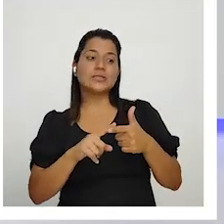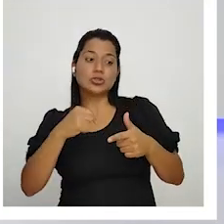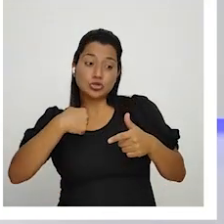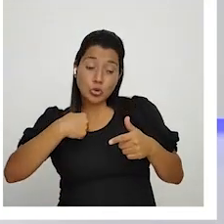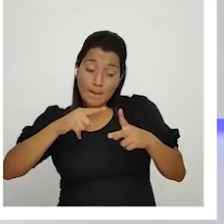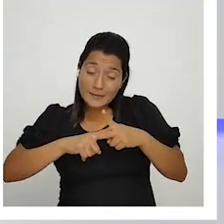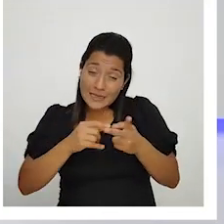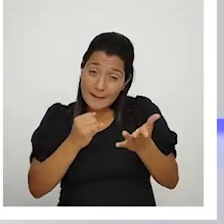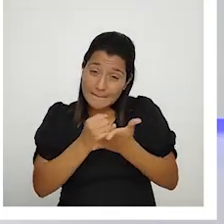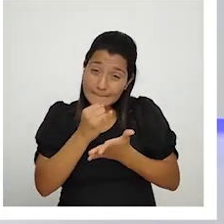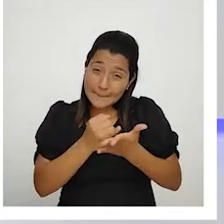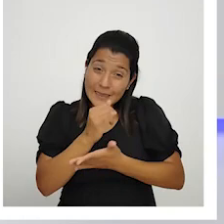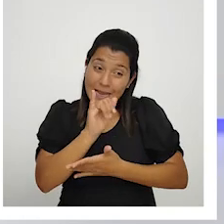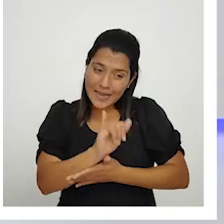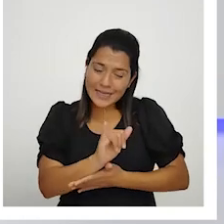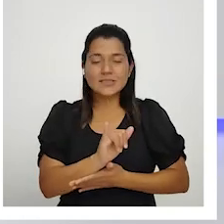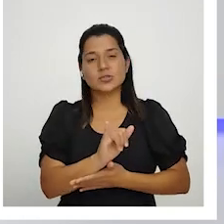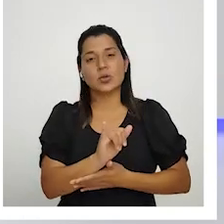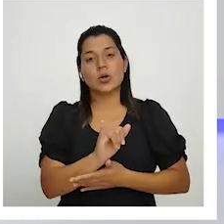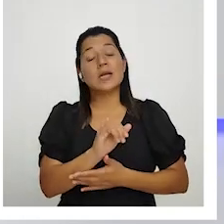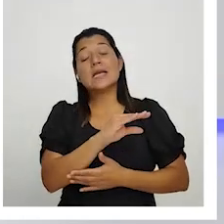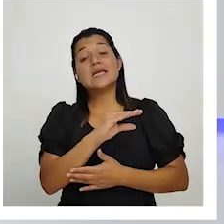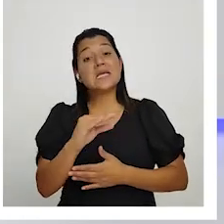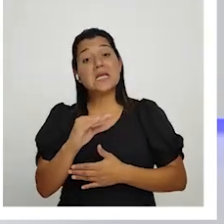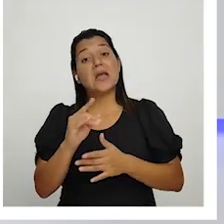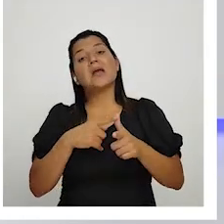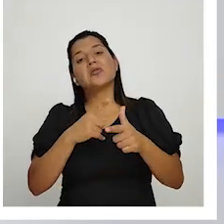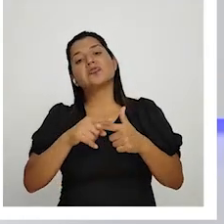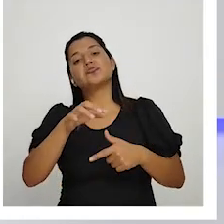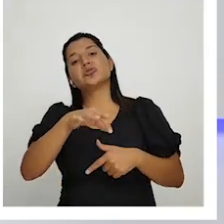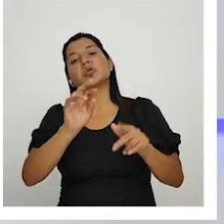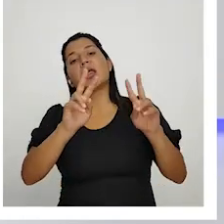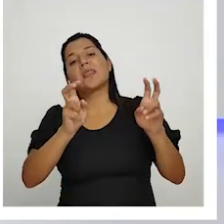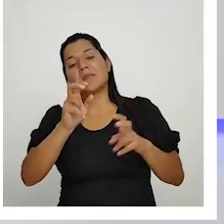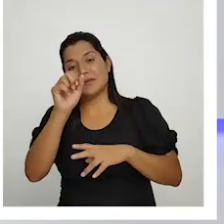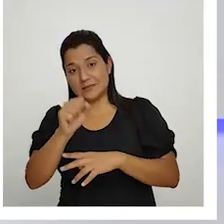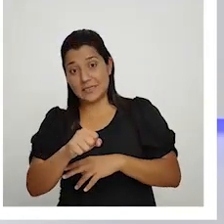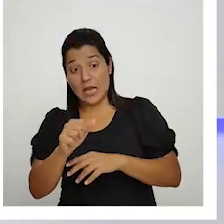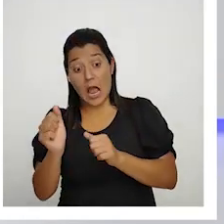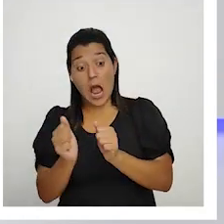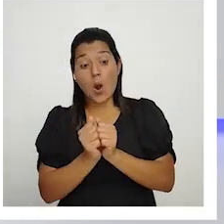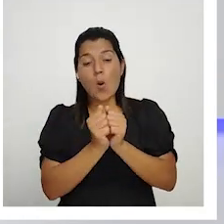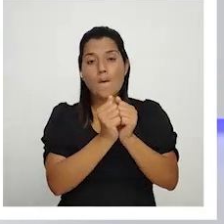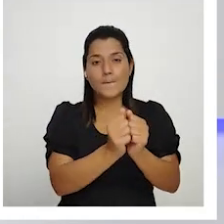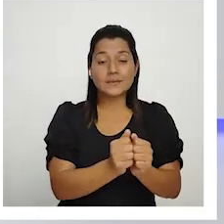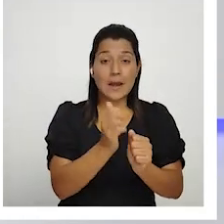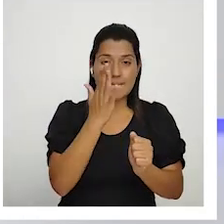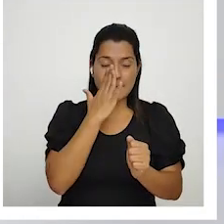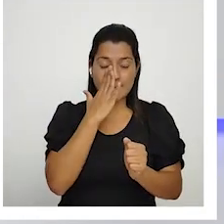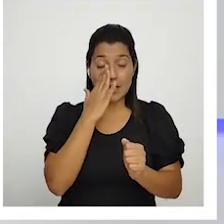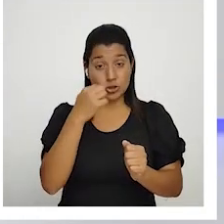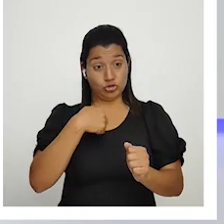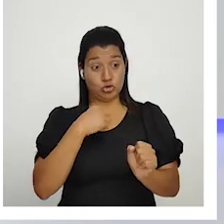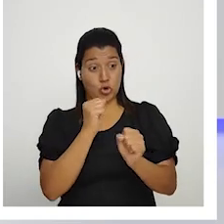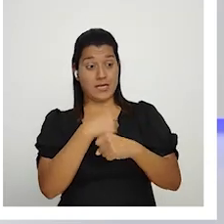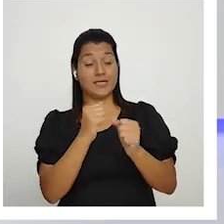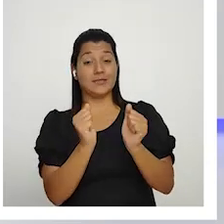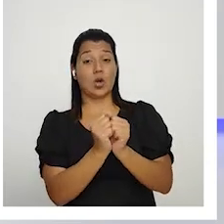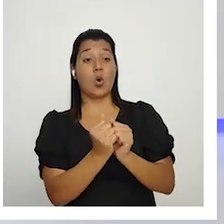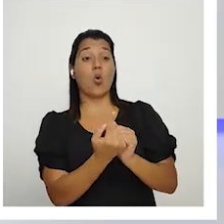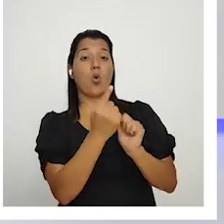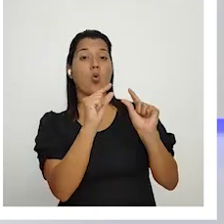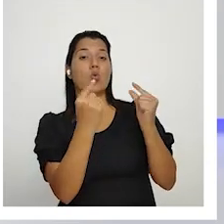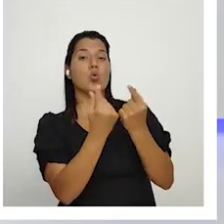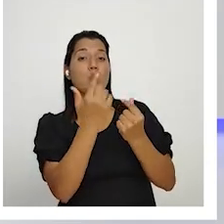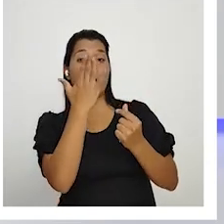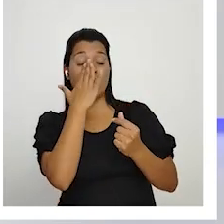Y llegamos a esta investigación donde lo que vimos es que efectivamente acompañar a las mamás, en mi caso fue un grupo de mamás de niños de